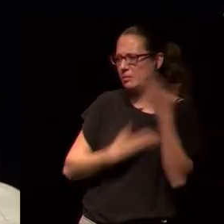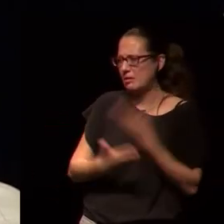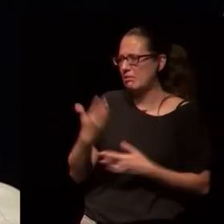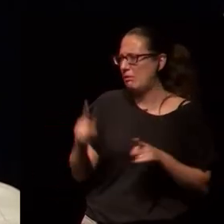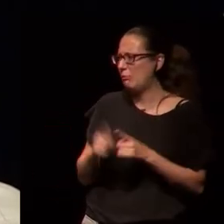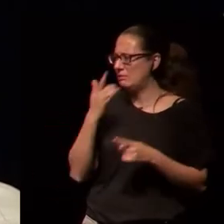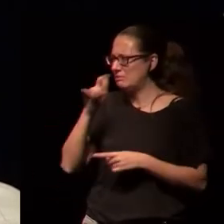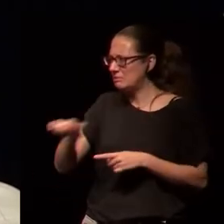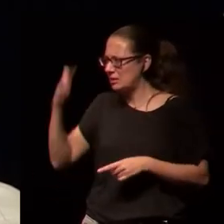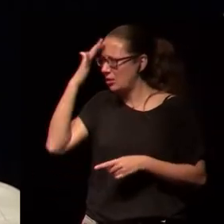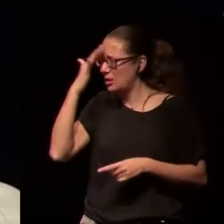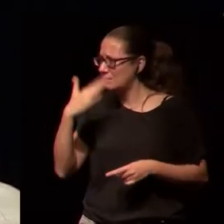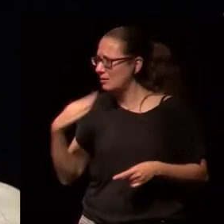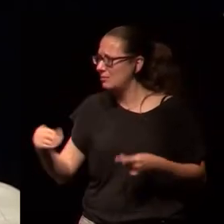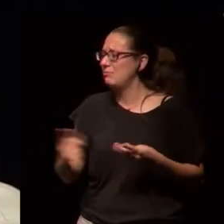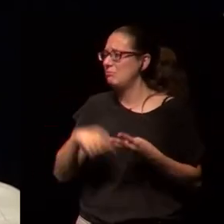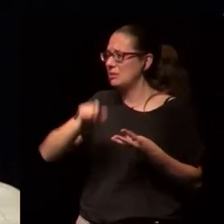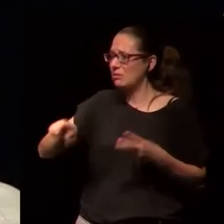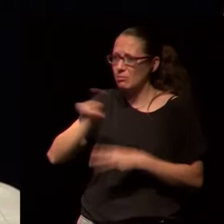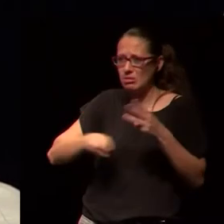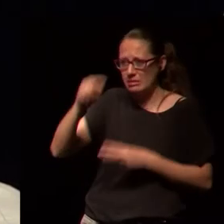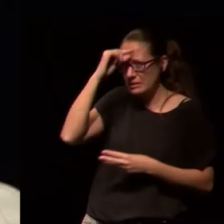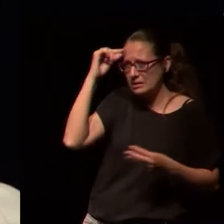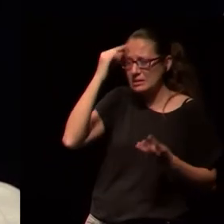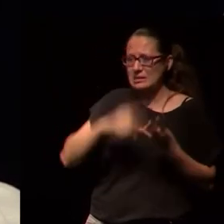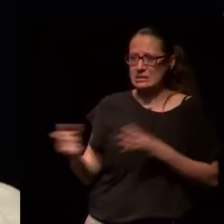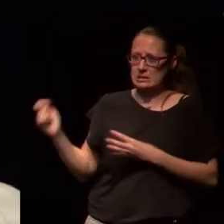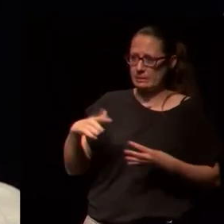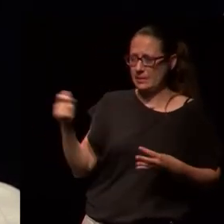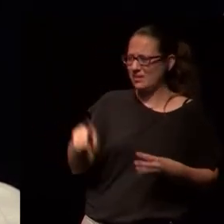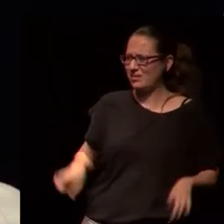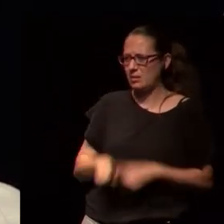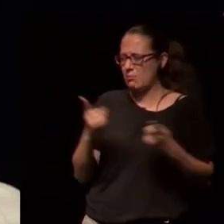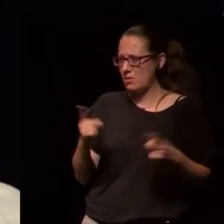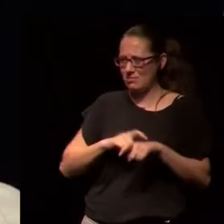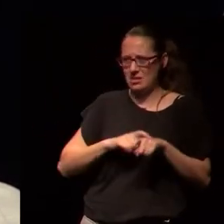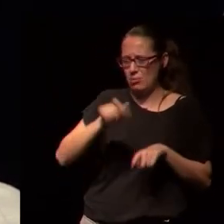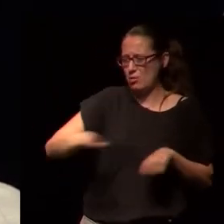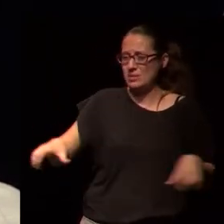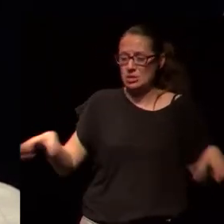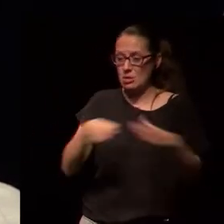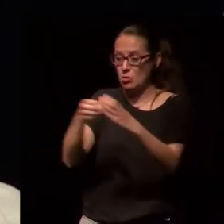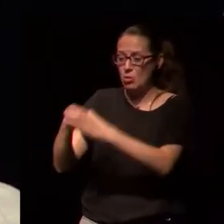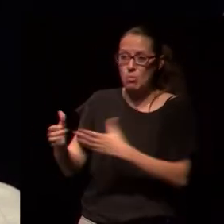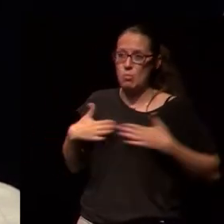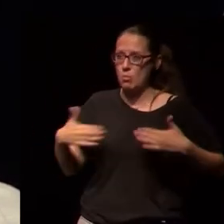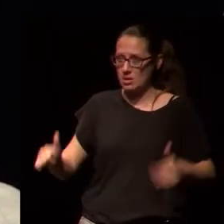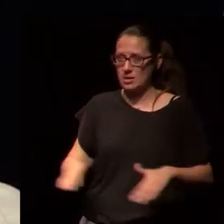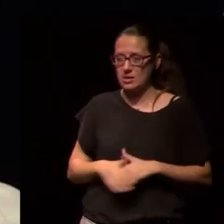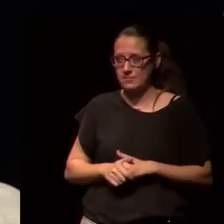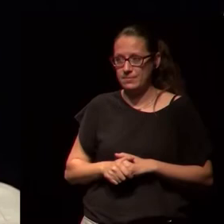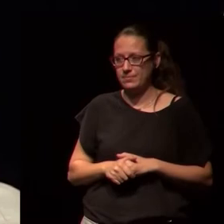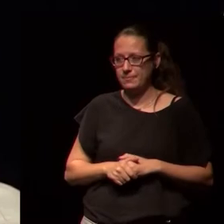adolescentes, personas con problemas mentales, inmigrantes, cualquier grupo. Y los